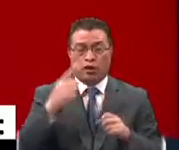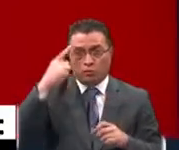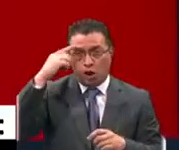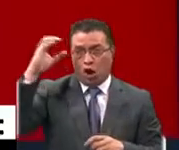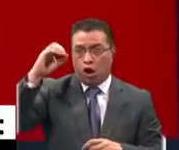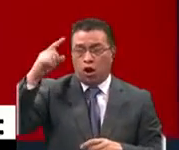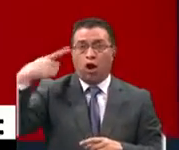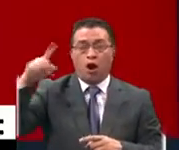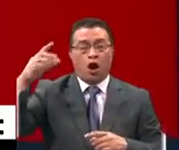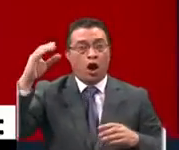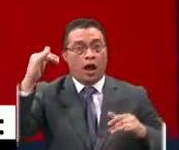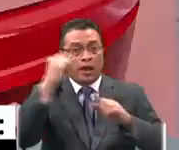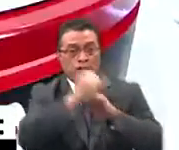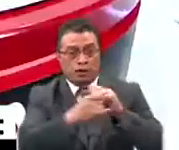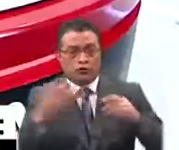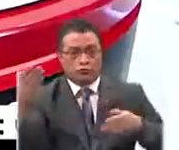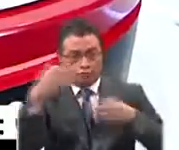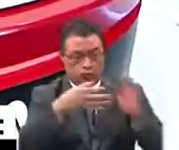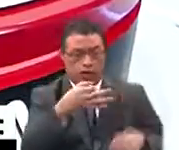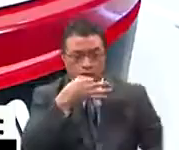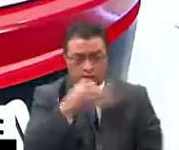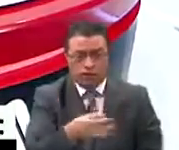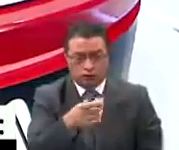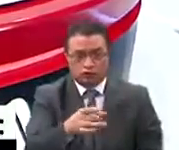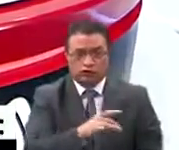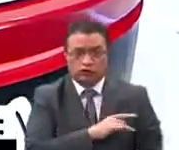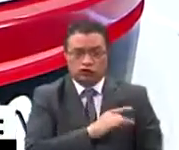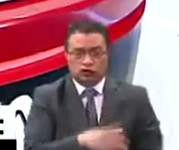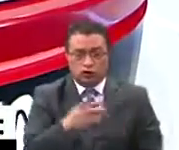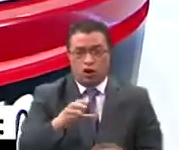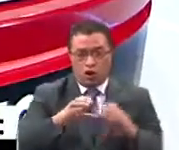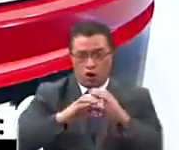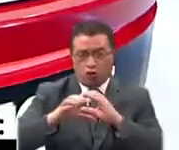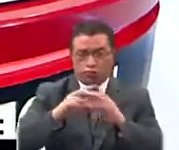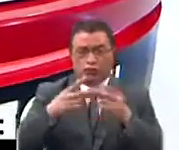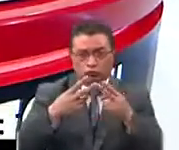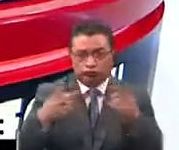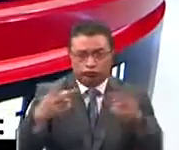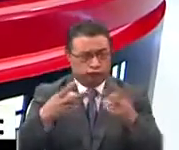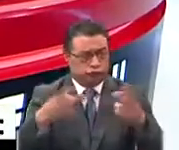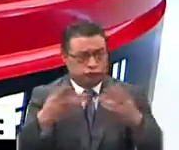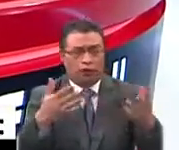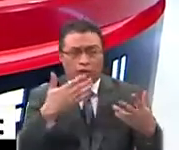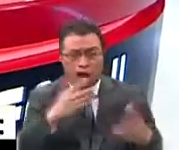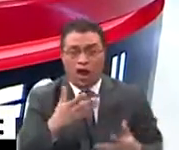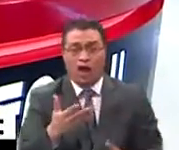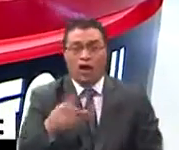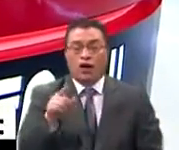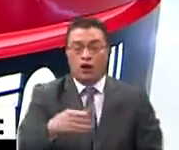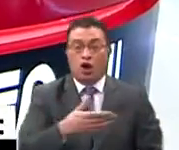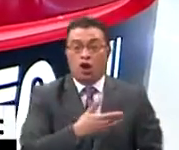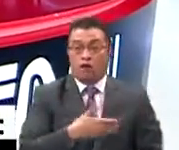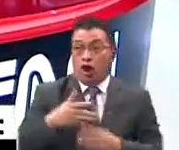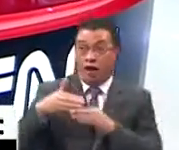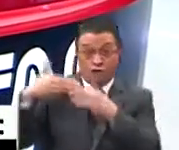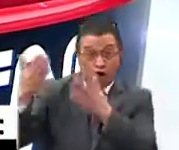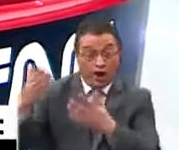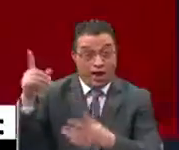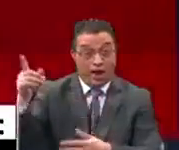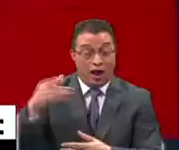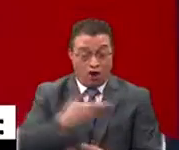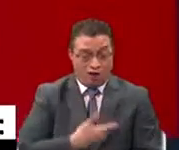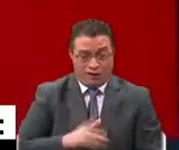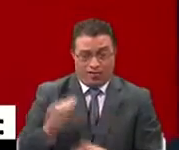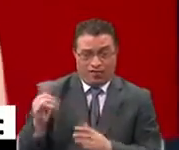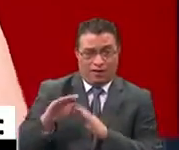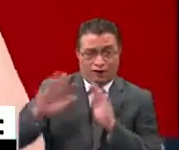opiniones de expertos internacionales, ¿no? Que lo han dicho en nuestro propio país a través de medios de comunicación. No es algo cercano al gobierno, es gente externa al gobierno,